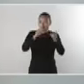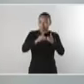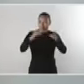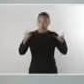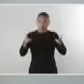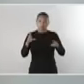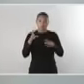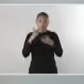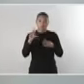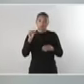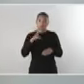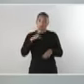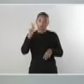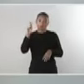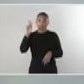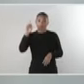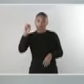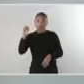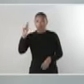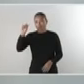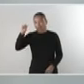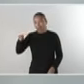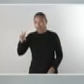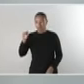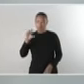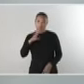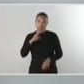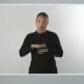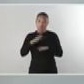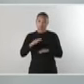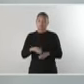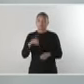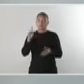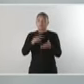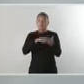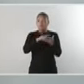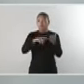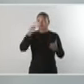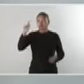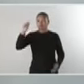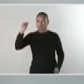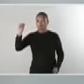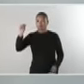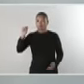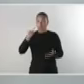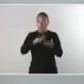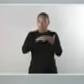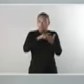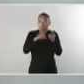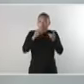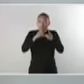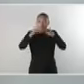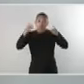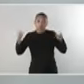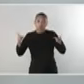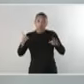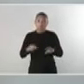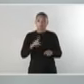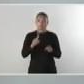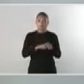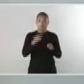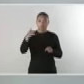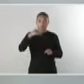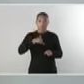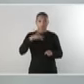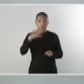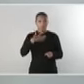Ya no más pan pri vota por el partido del trabajo vota realice un voto diferente porque yo